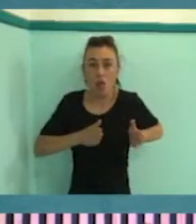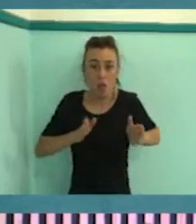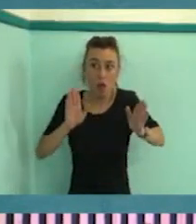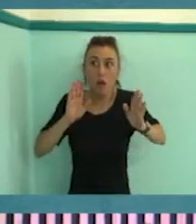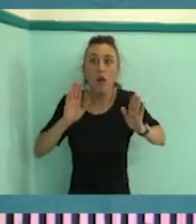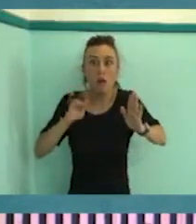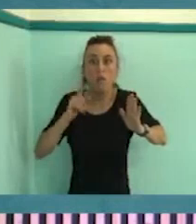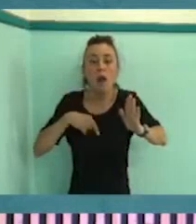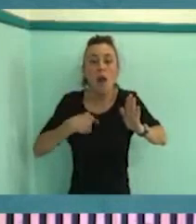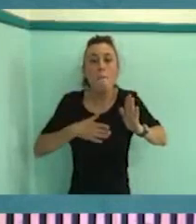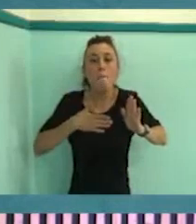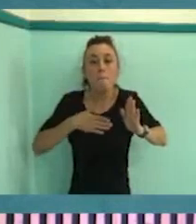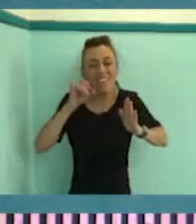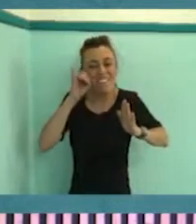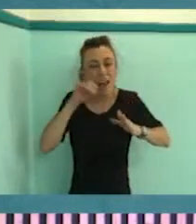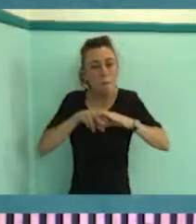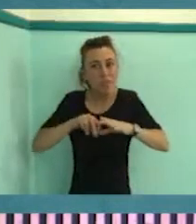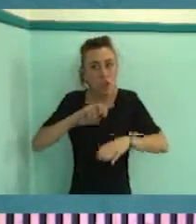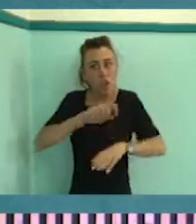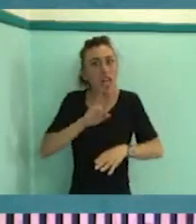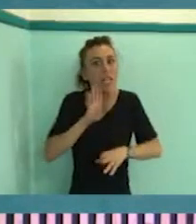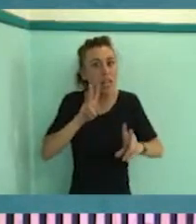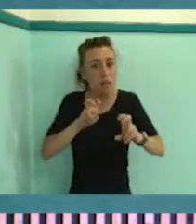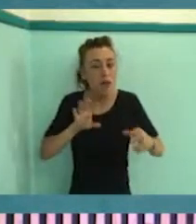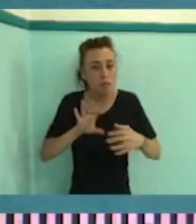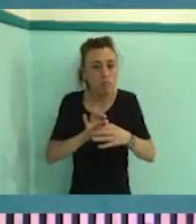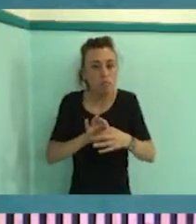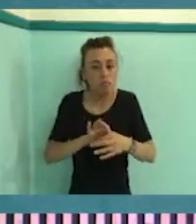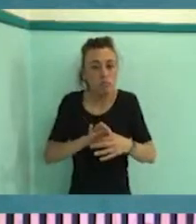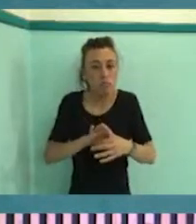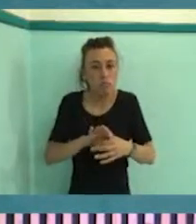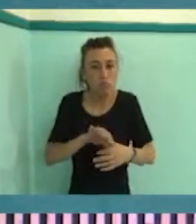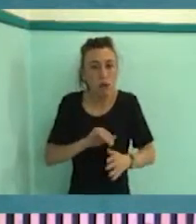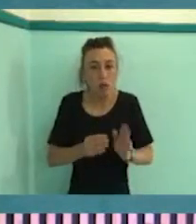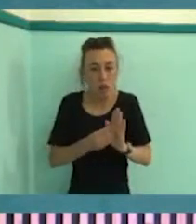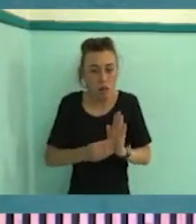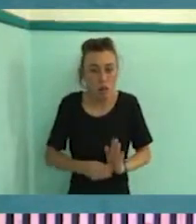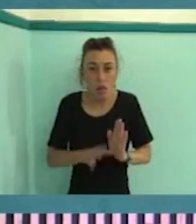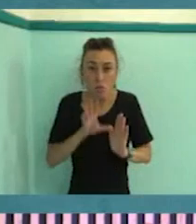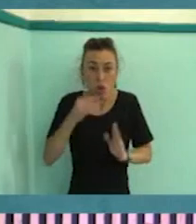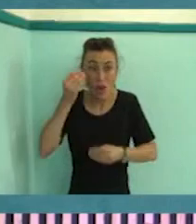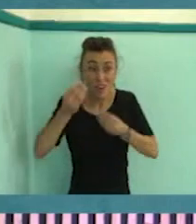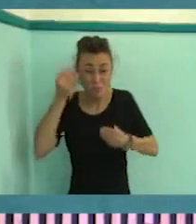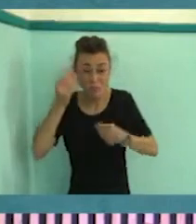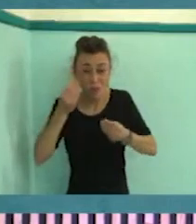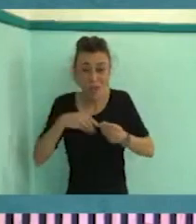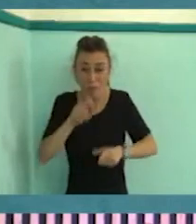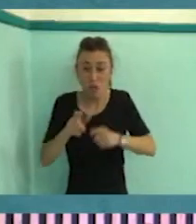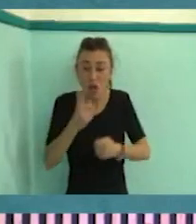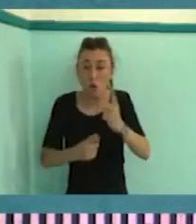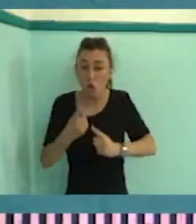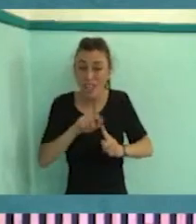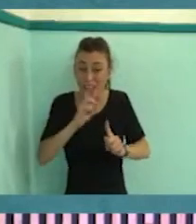con con este tema porque creo que es algo en lo que realmente tenemos que hacer una gran reflexión no hay casos de personas que no han llegado nunca a tener el el diagnóstico que